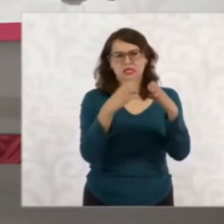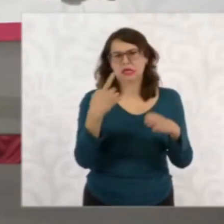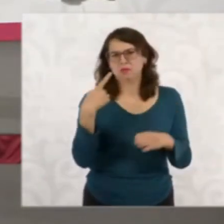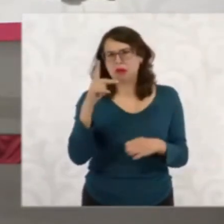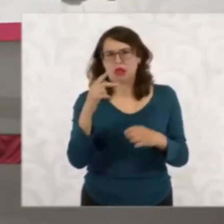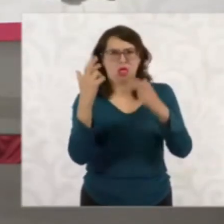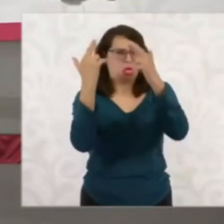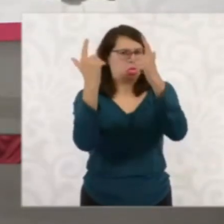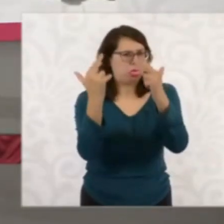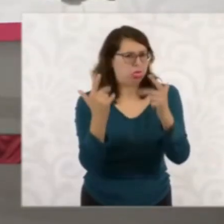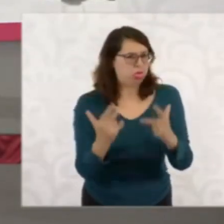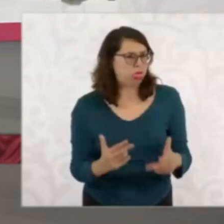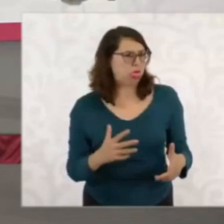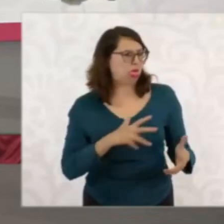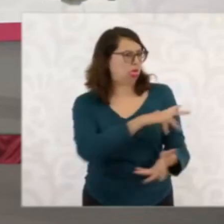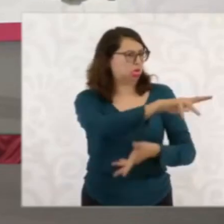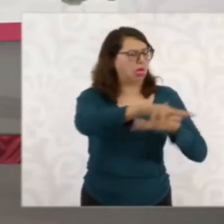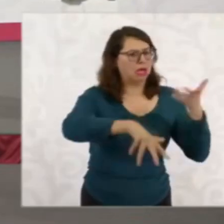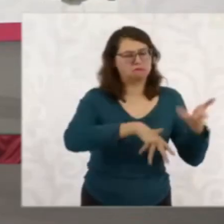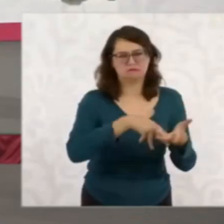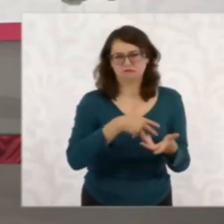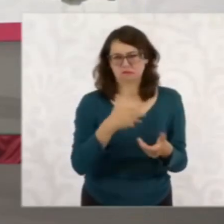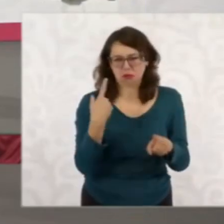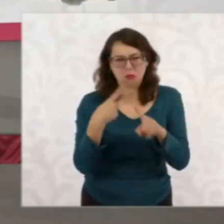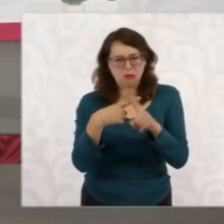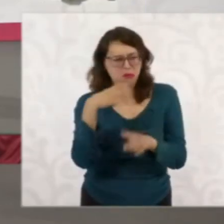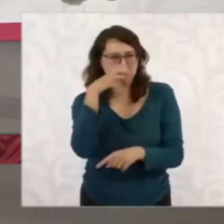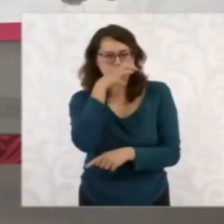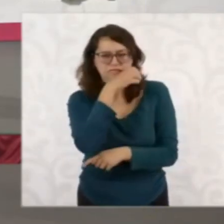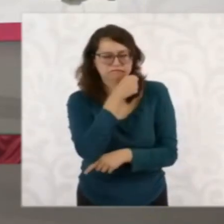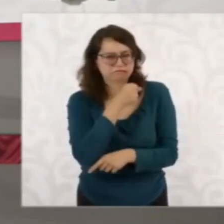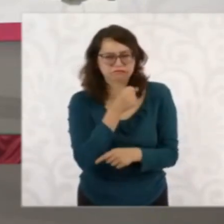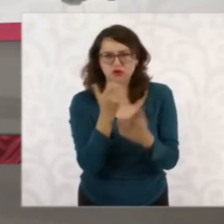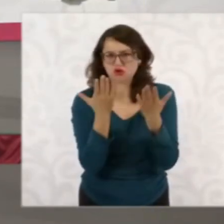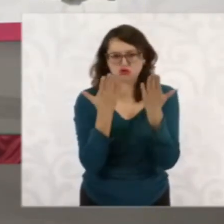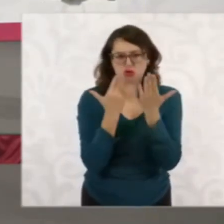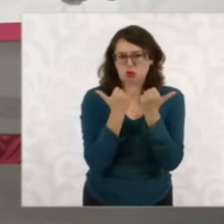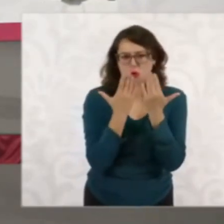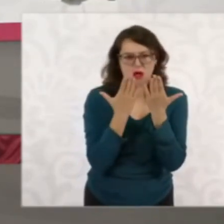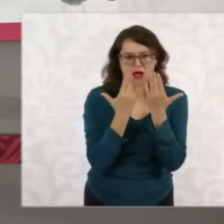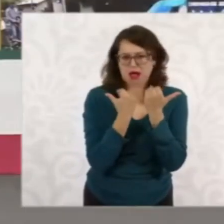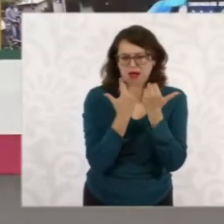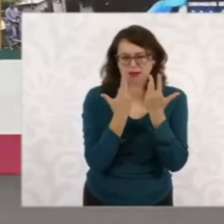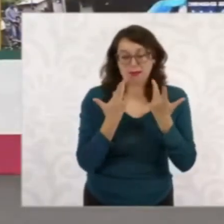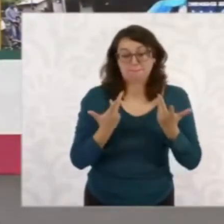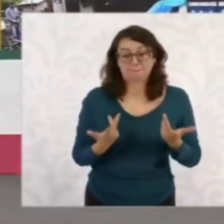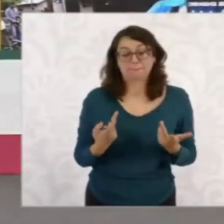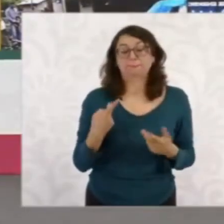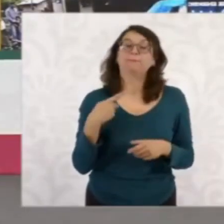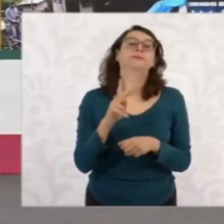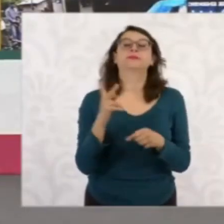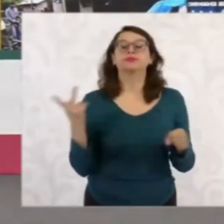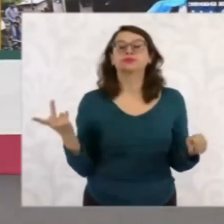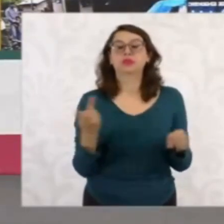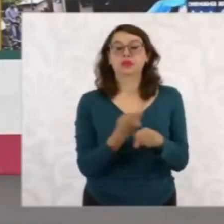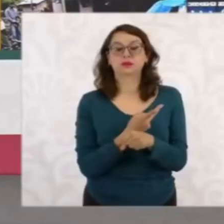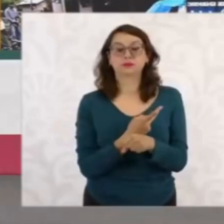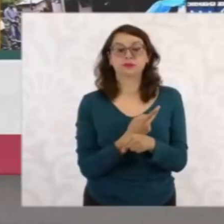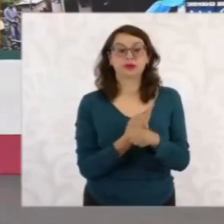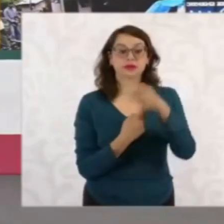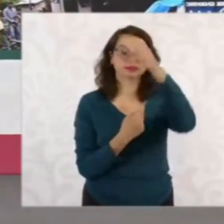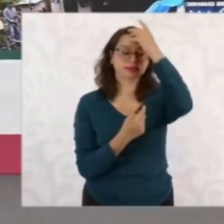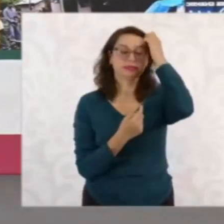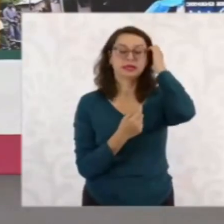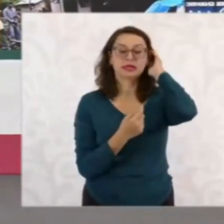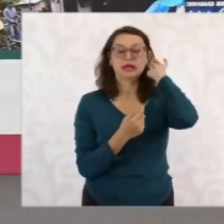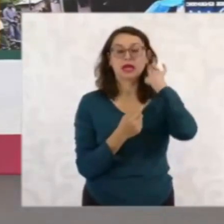Aquí les vamos a dar unos ejemplos nada más de cada administración, porque cada que había un evento había casi faltantes siempre